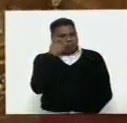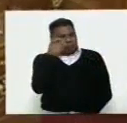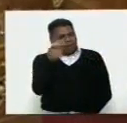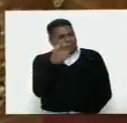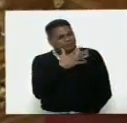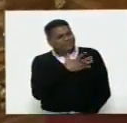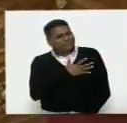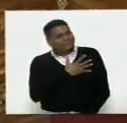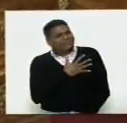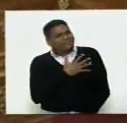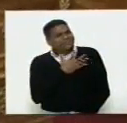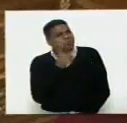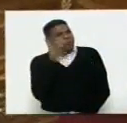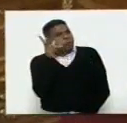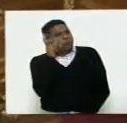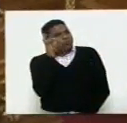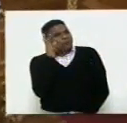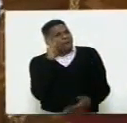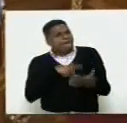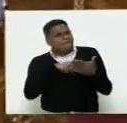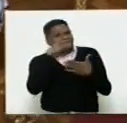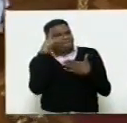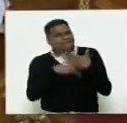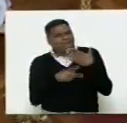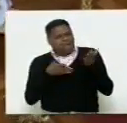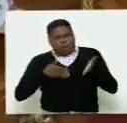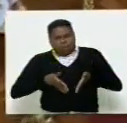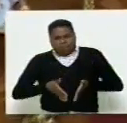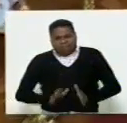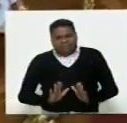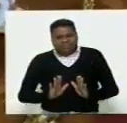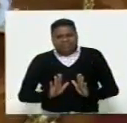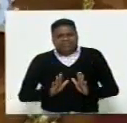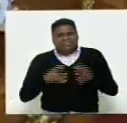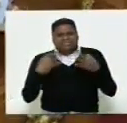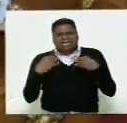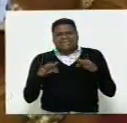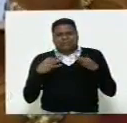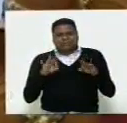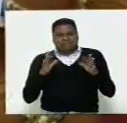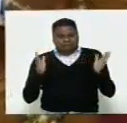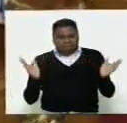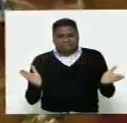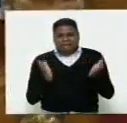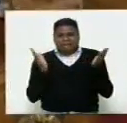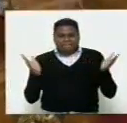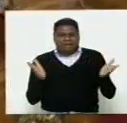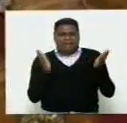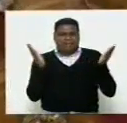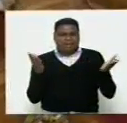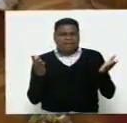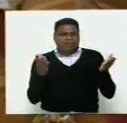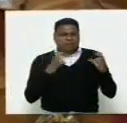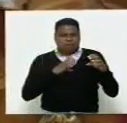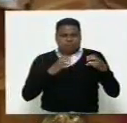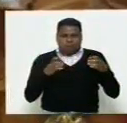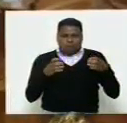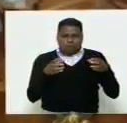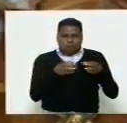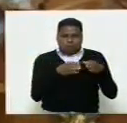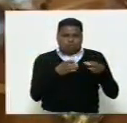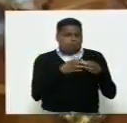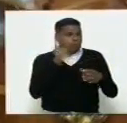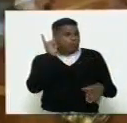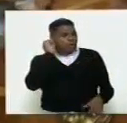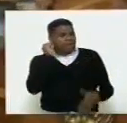cuando escuchó Plan Nacional de Parto Humanizado, estimulada por las compañeras de los movimientos de mujeres que animan de una